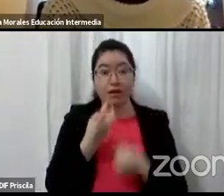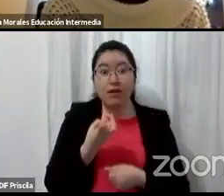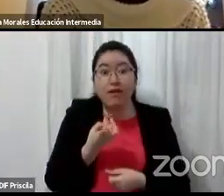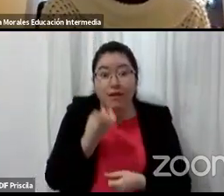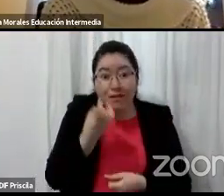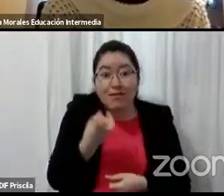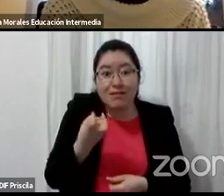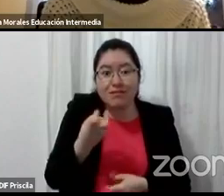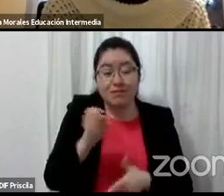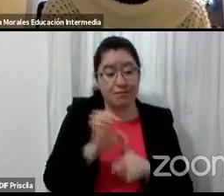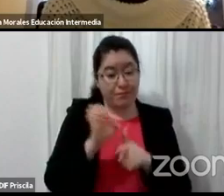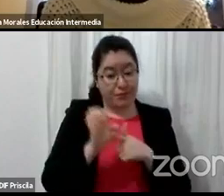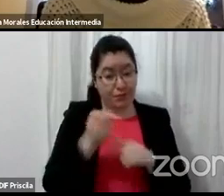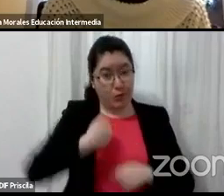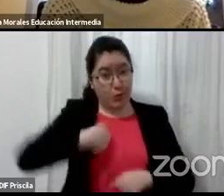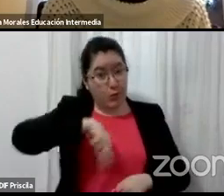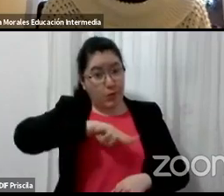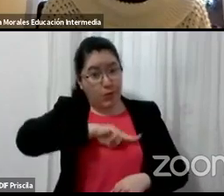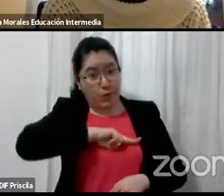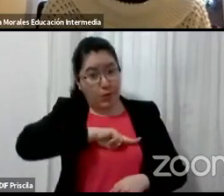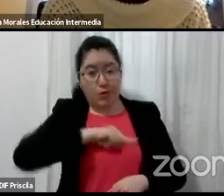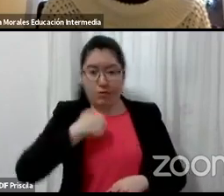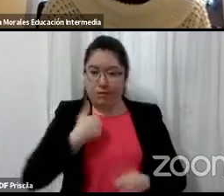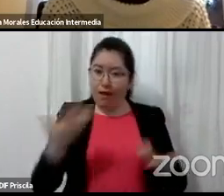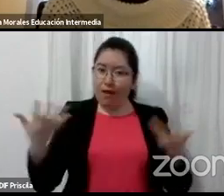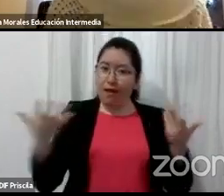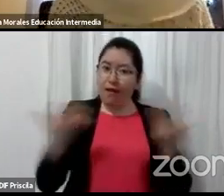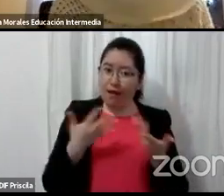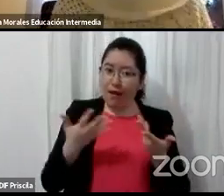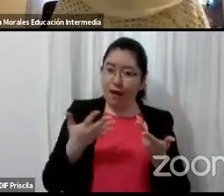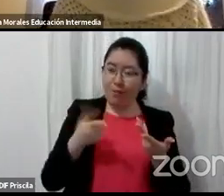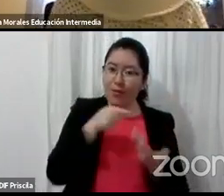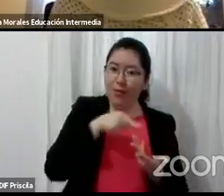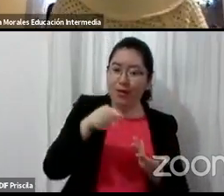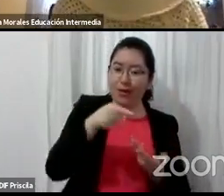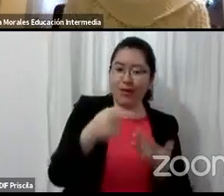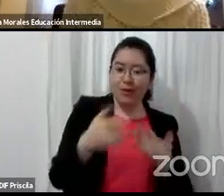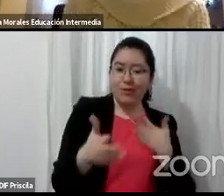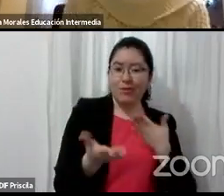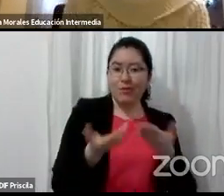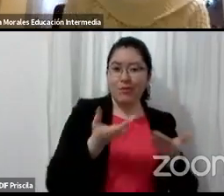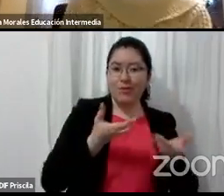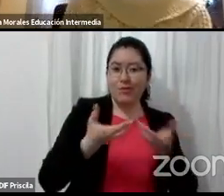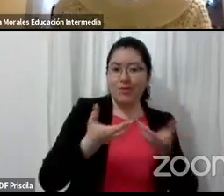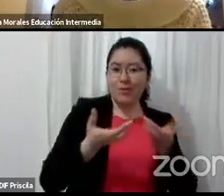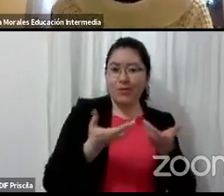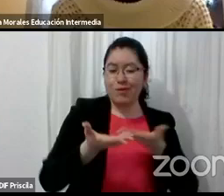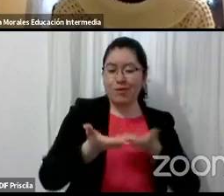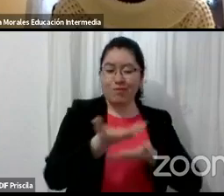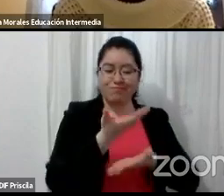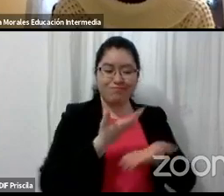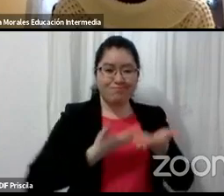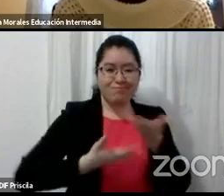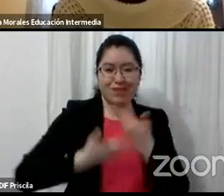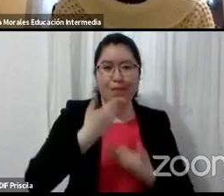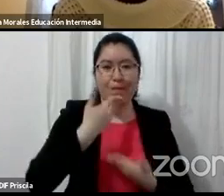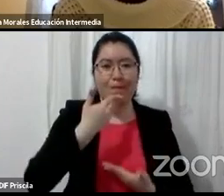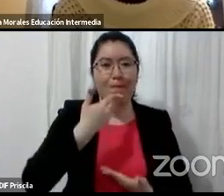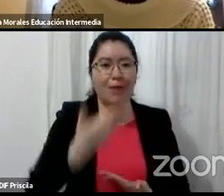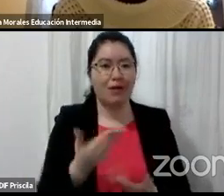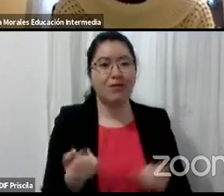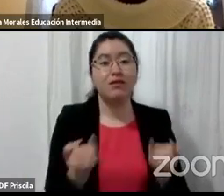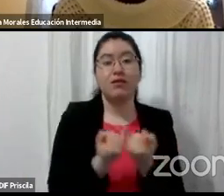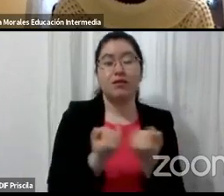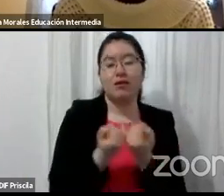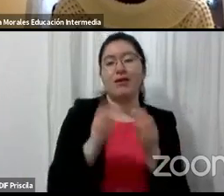las propuestas que hacemos nosotras logran construir esos vínculos todavía más estrechos o construir aprendizaje en